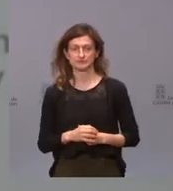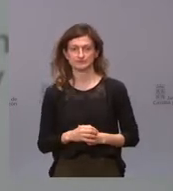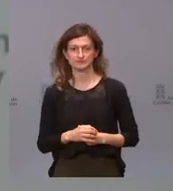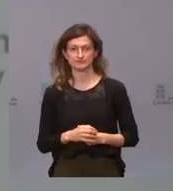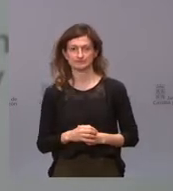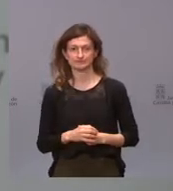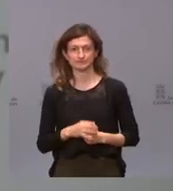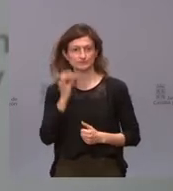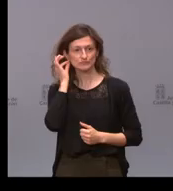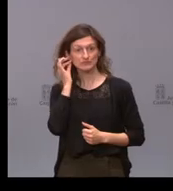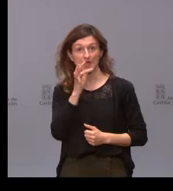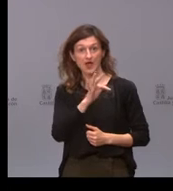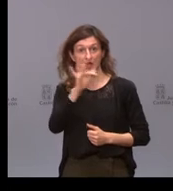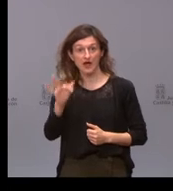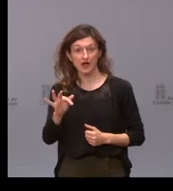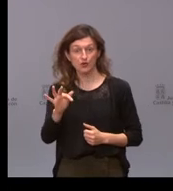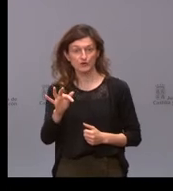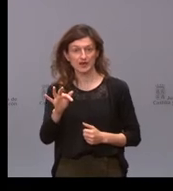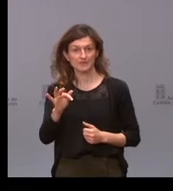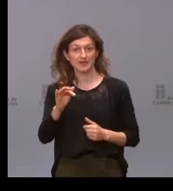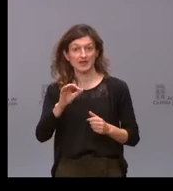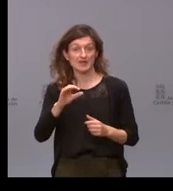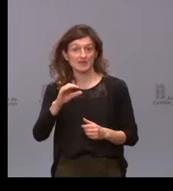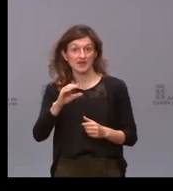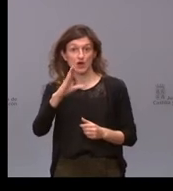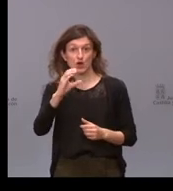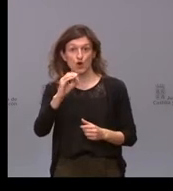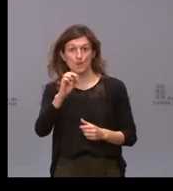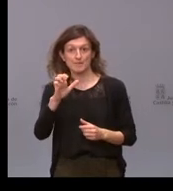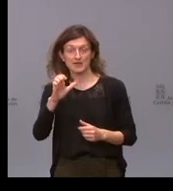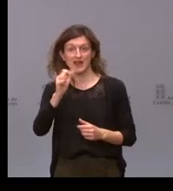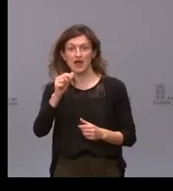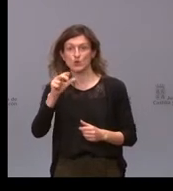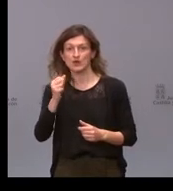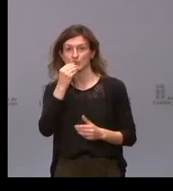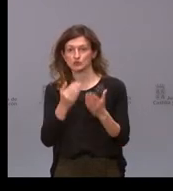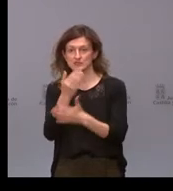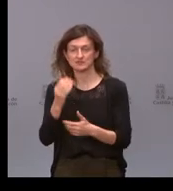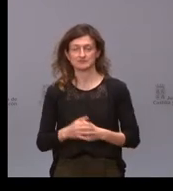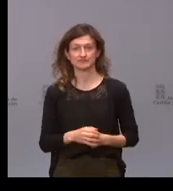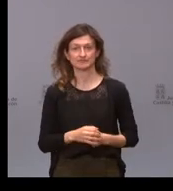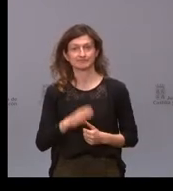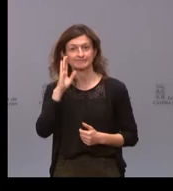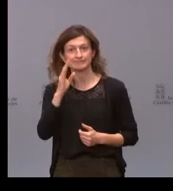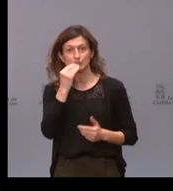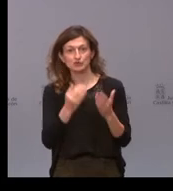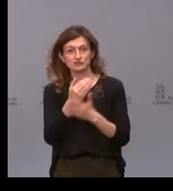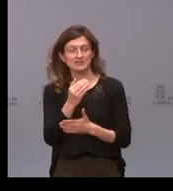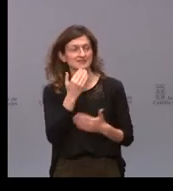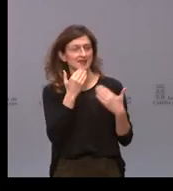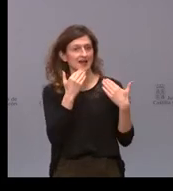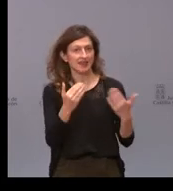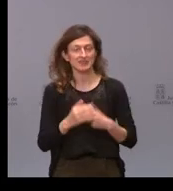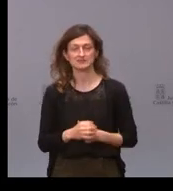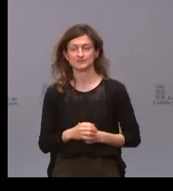seguimos adelante ahora con laura ríos de la cadena cope laura buenos días buenos días a nada muchísimas gracias